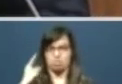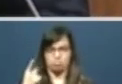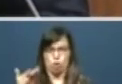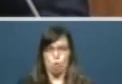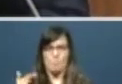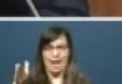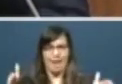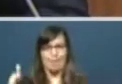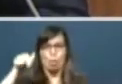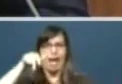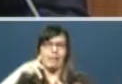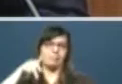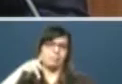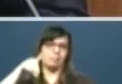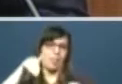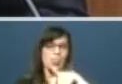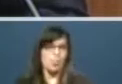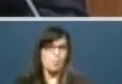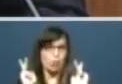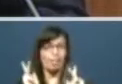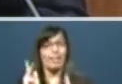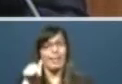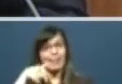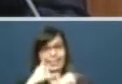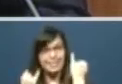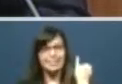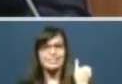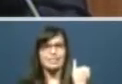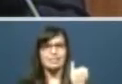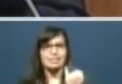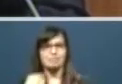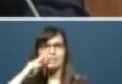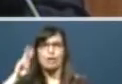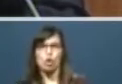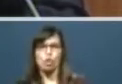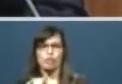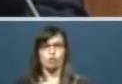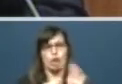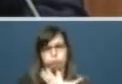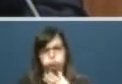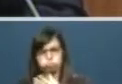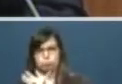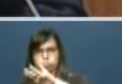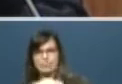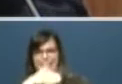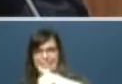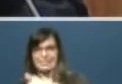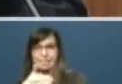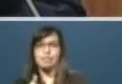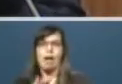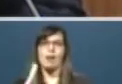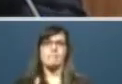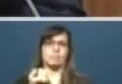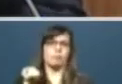autonomía una crisis que ha reconocido dos recesiones consecutivas y que nos ha afectado intensamente